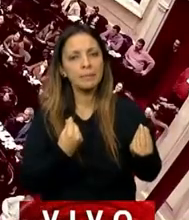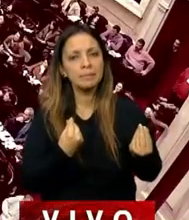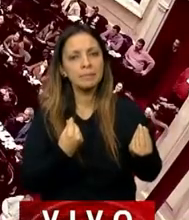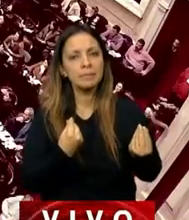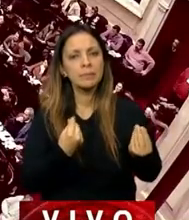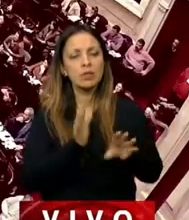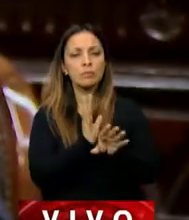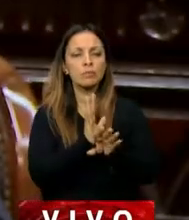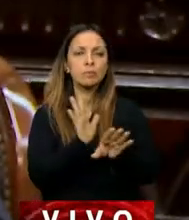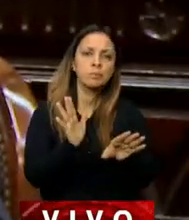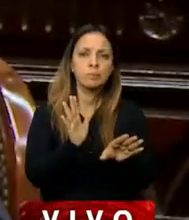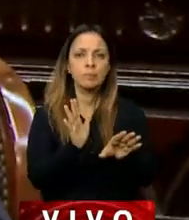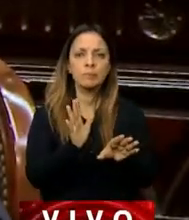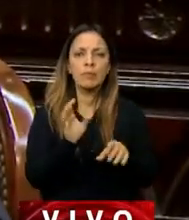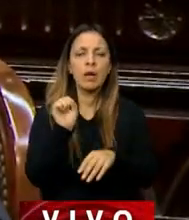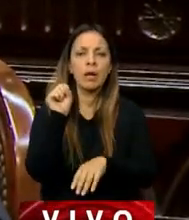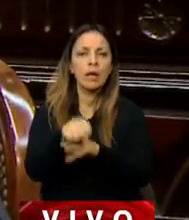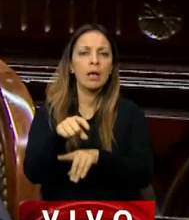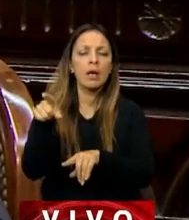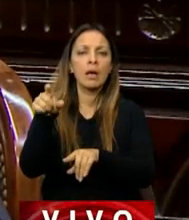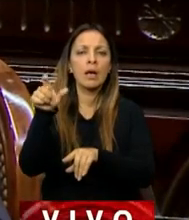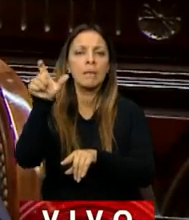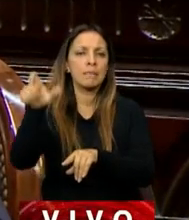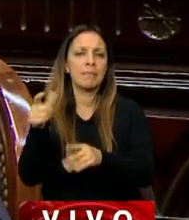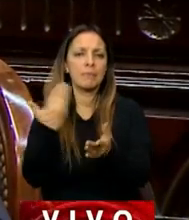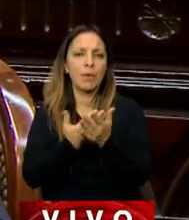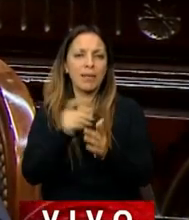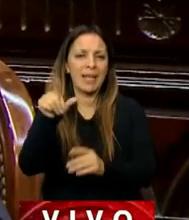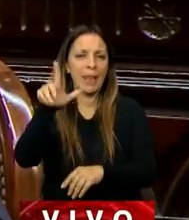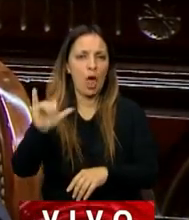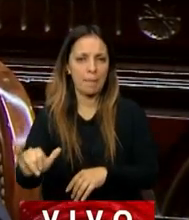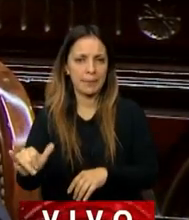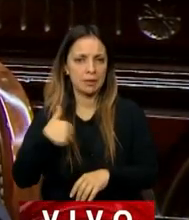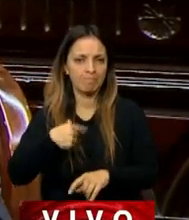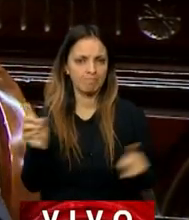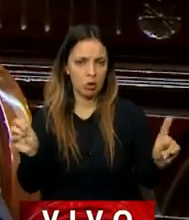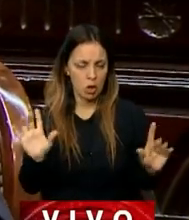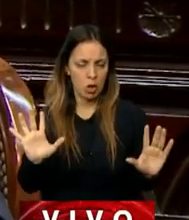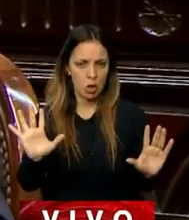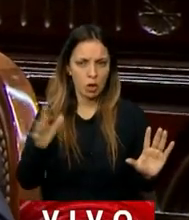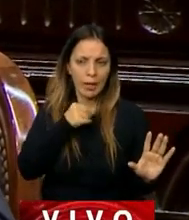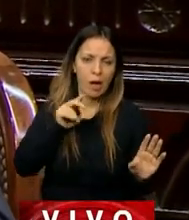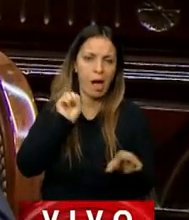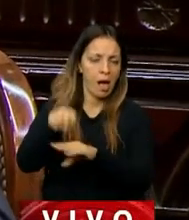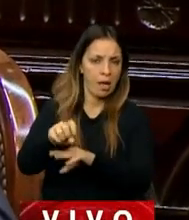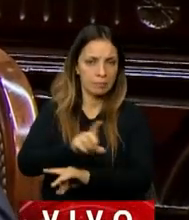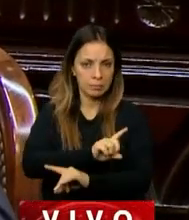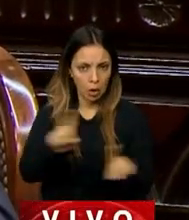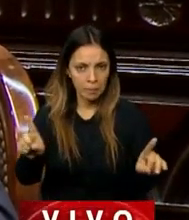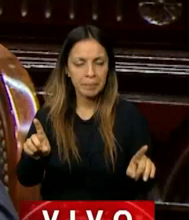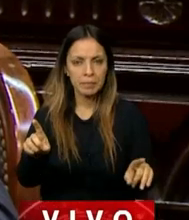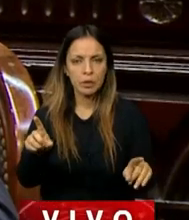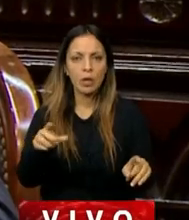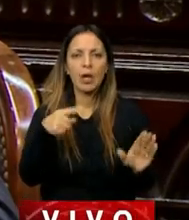no por omitir en términos del planteo de un, digamos, del diputado López de pasar